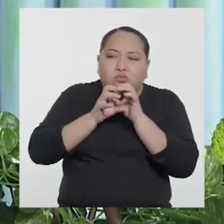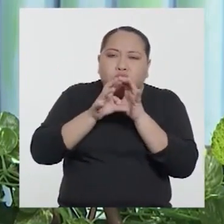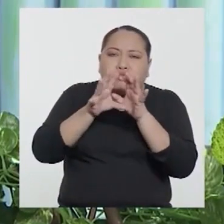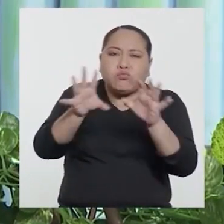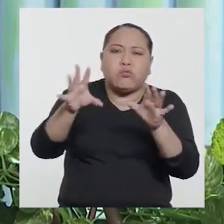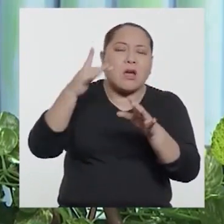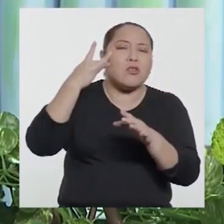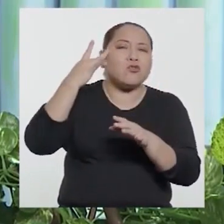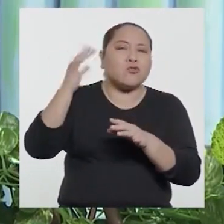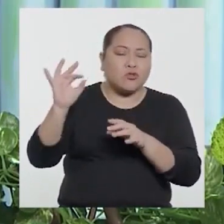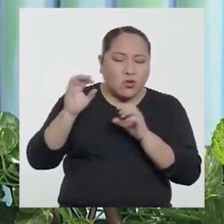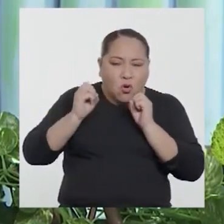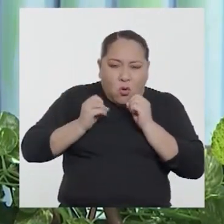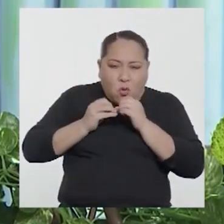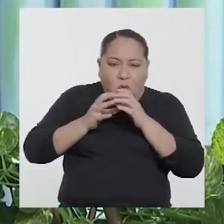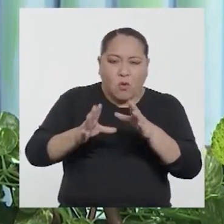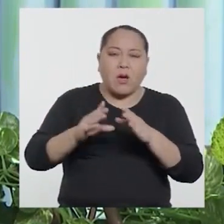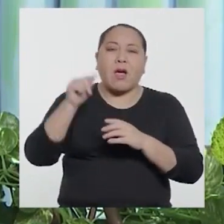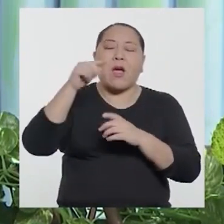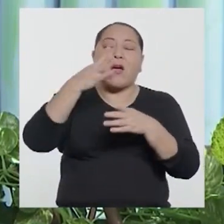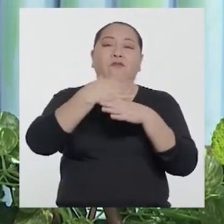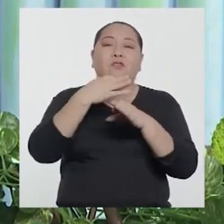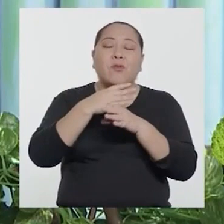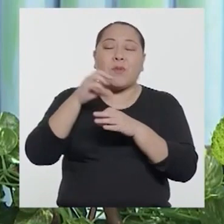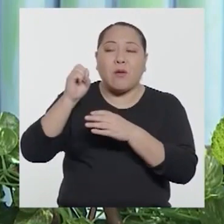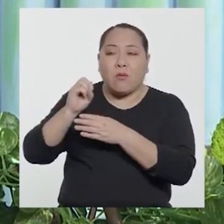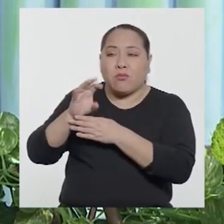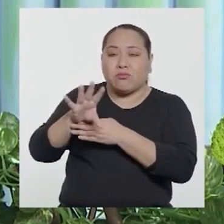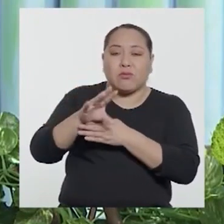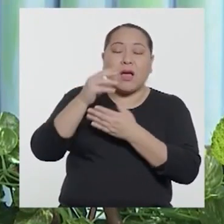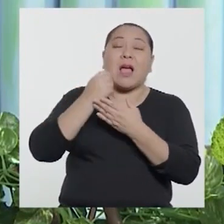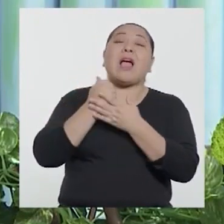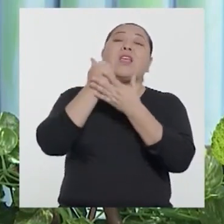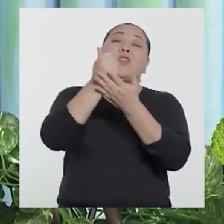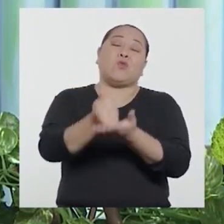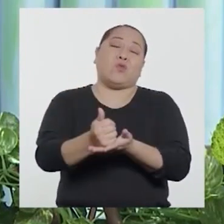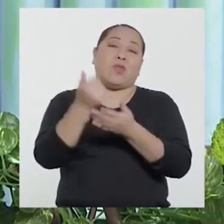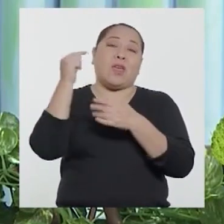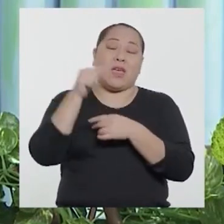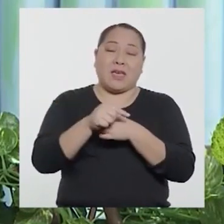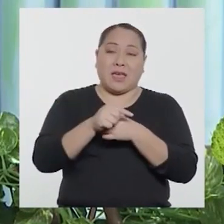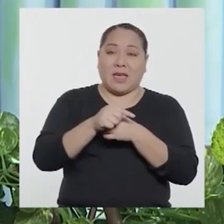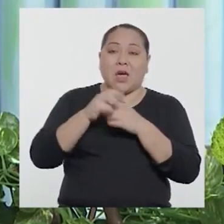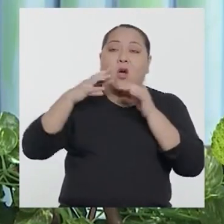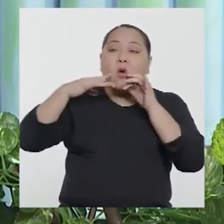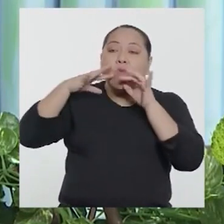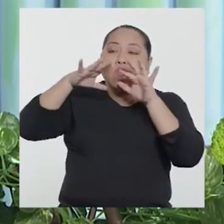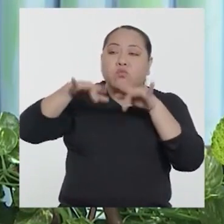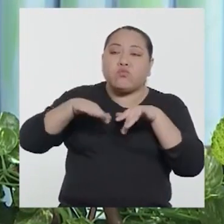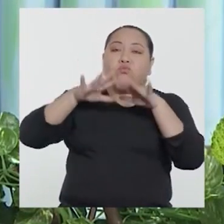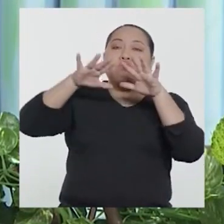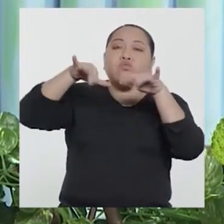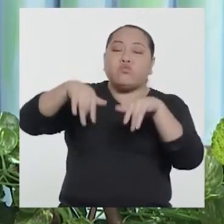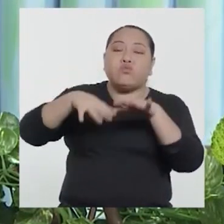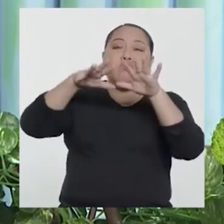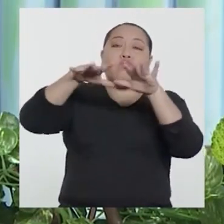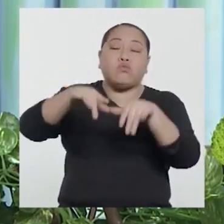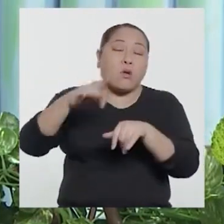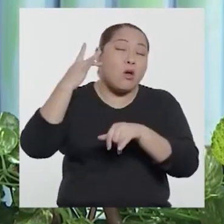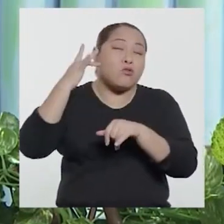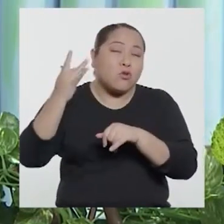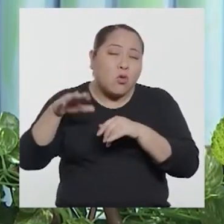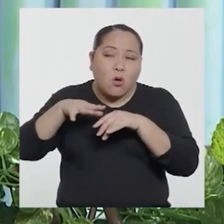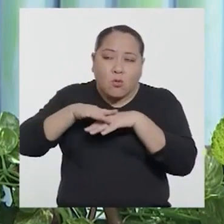el sonido. La forma que tiene este parlante ayuda a que las ondas del sonido